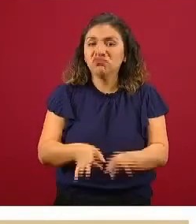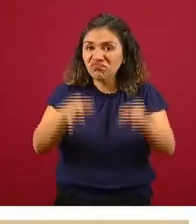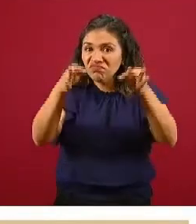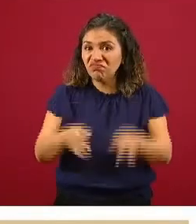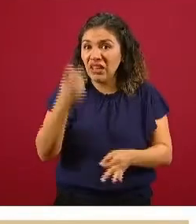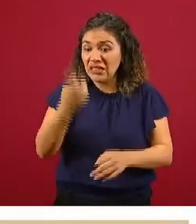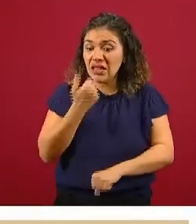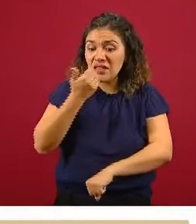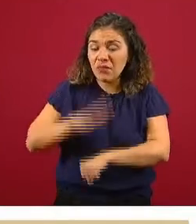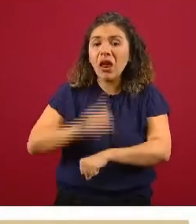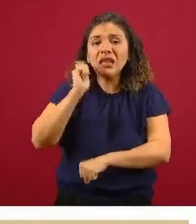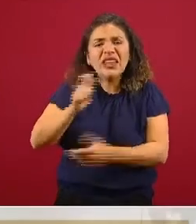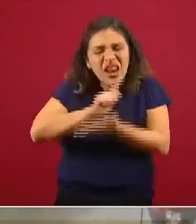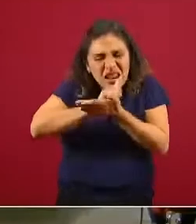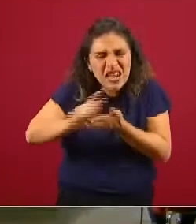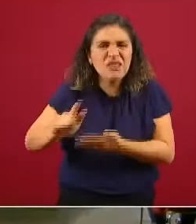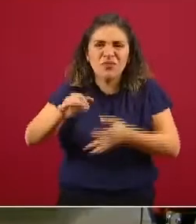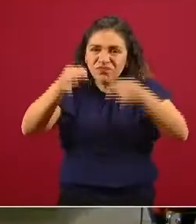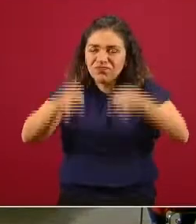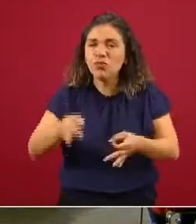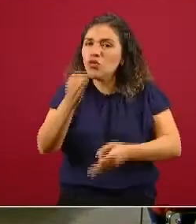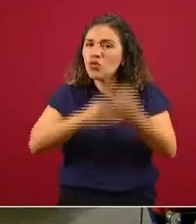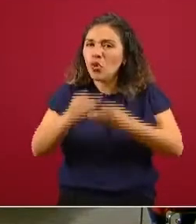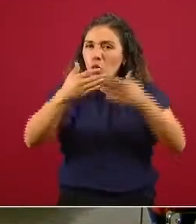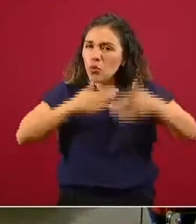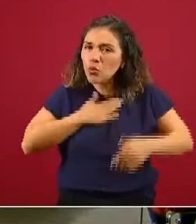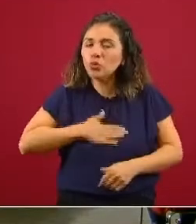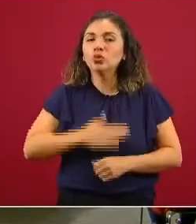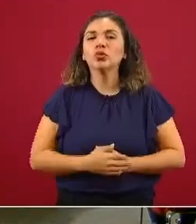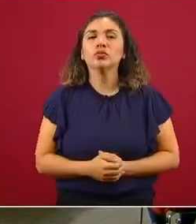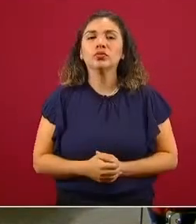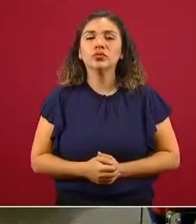representa en esta administración es la transparencia. La que sigue, por favor.